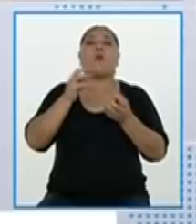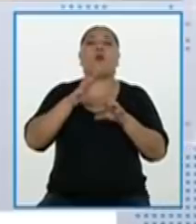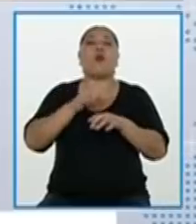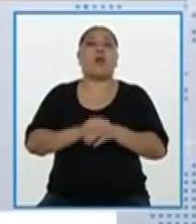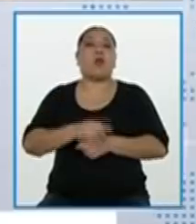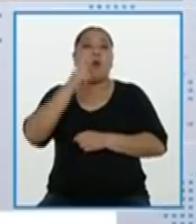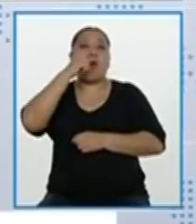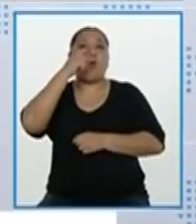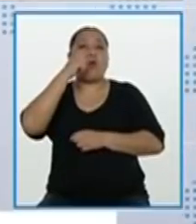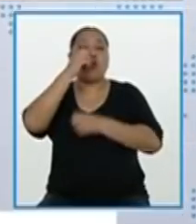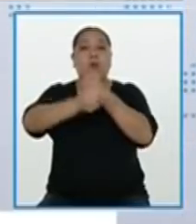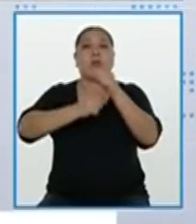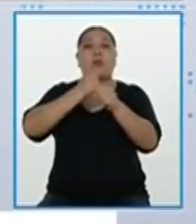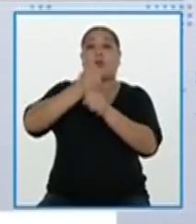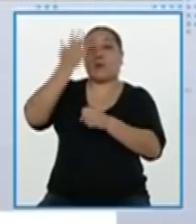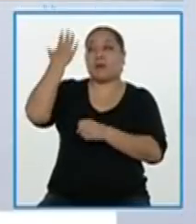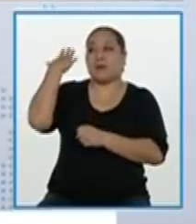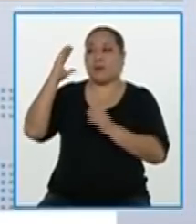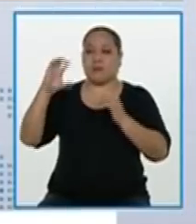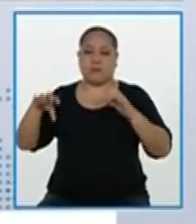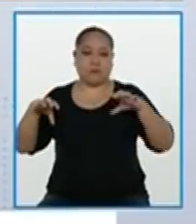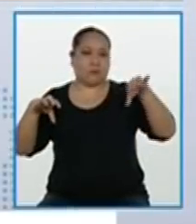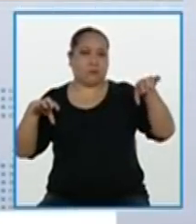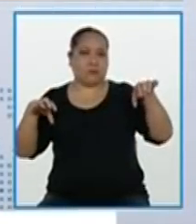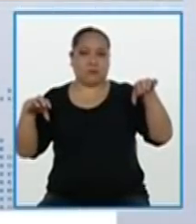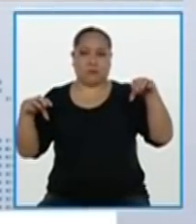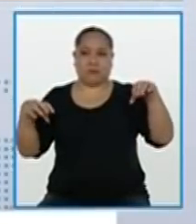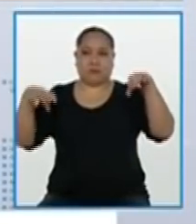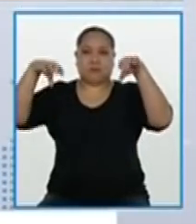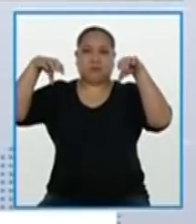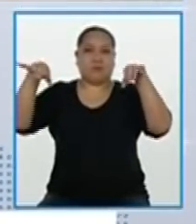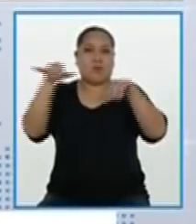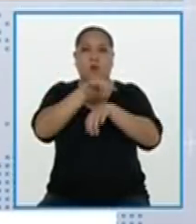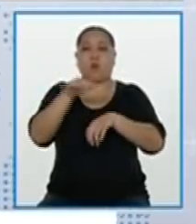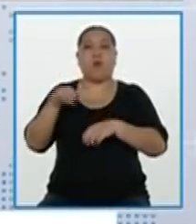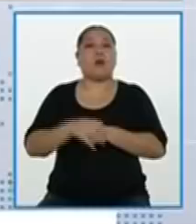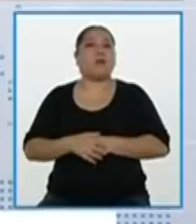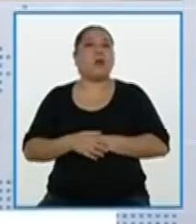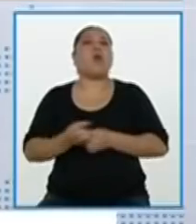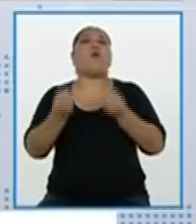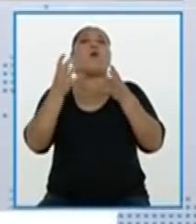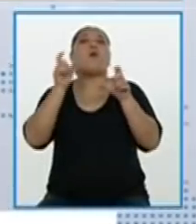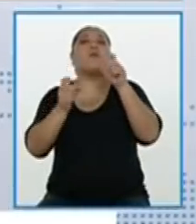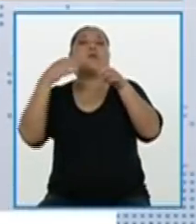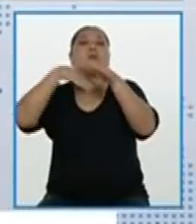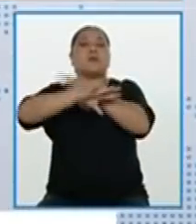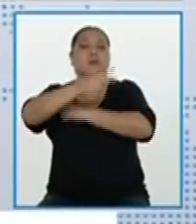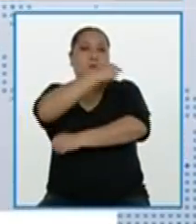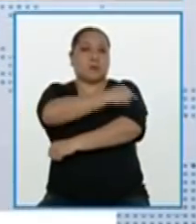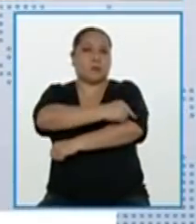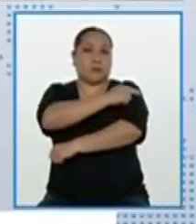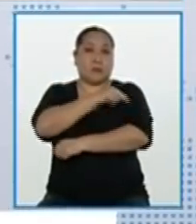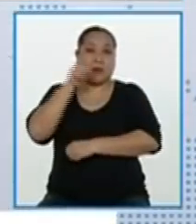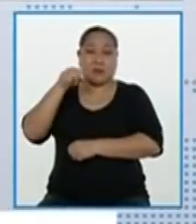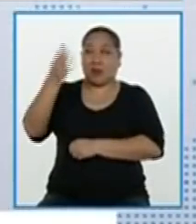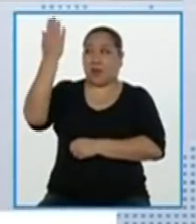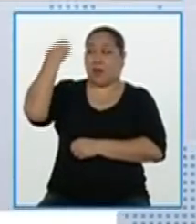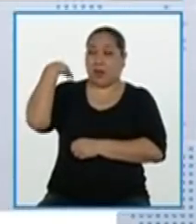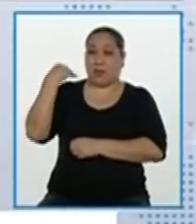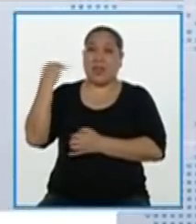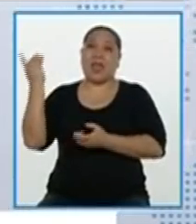nivel distrital o provincial, pero ya vamos 10 meses casi en este tema. Quizá ya deberíamos